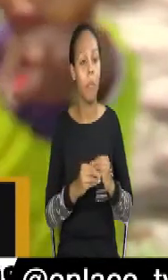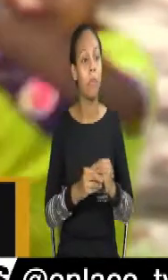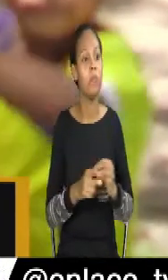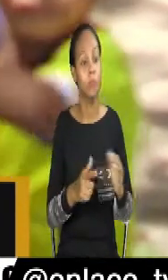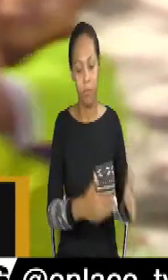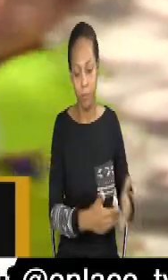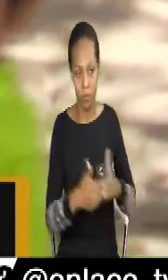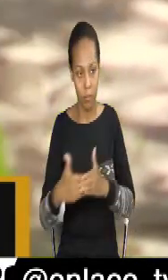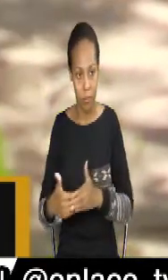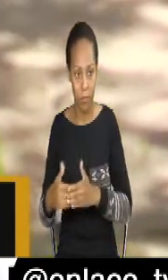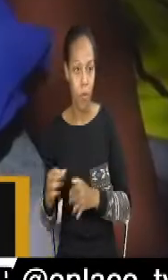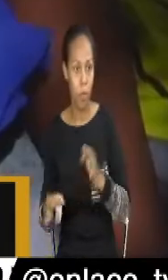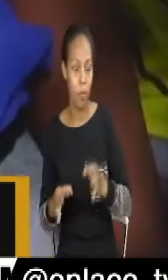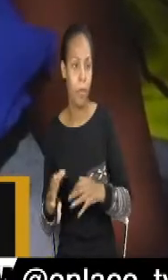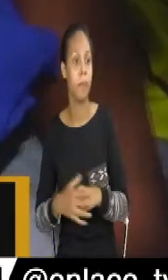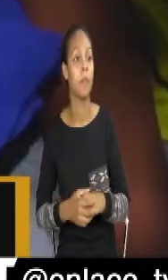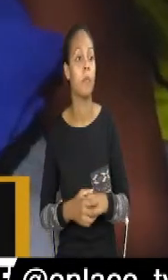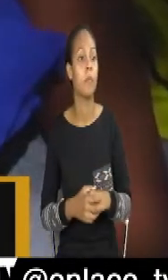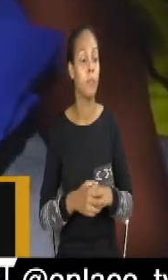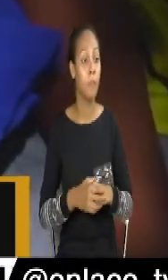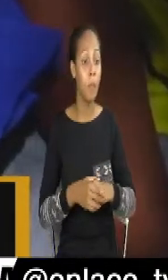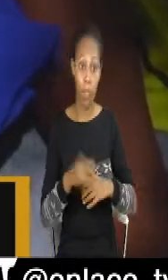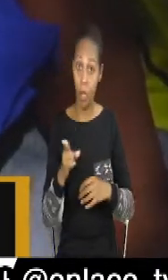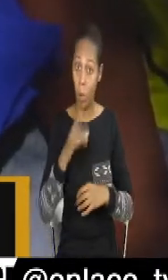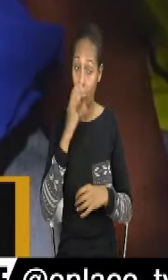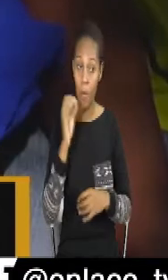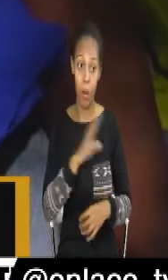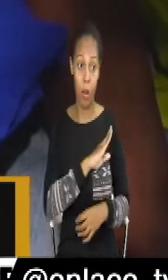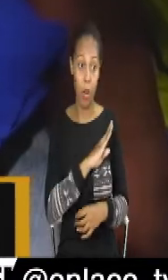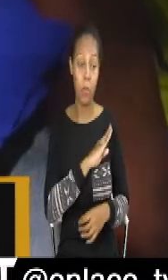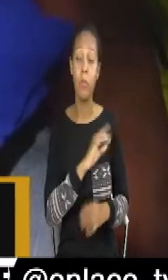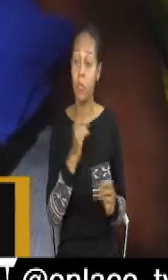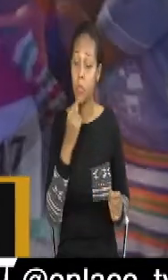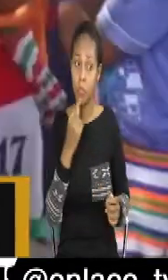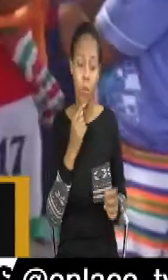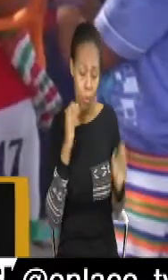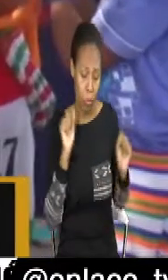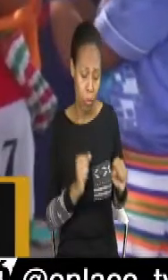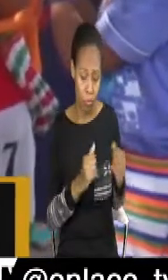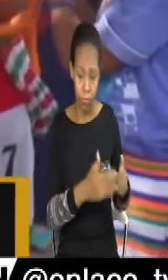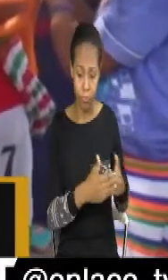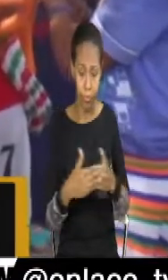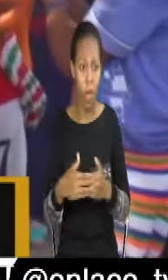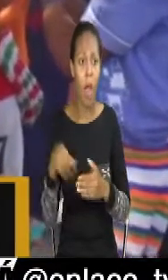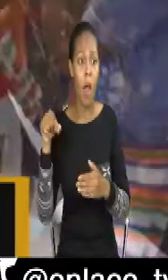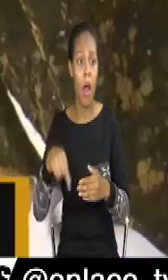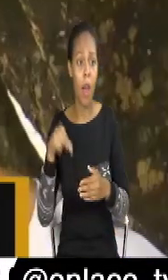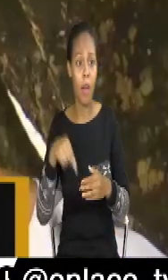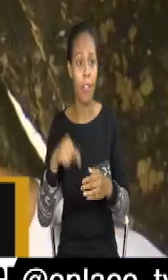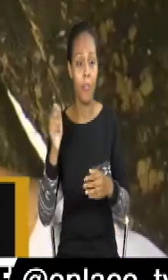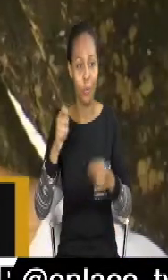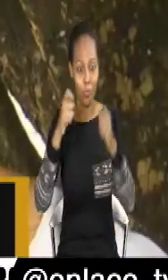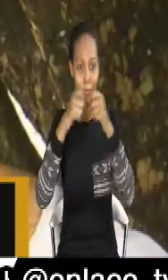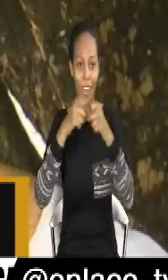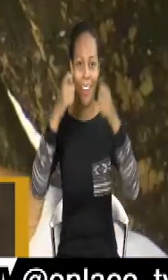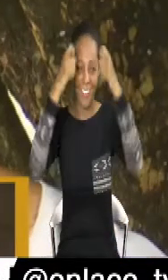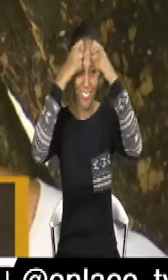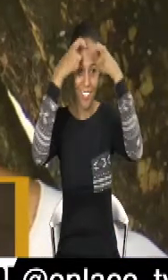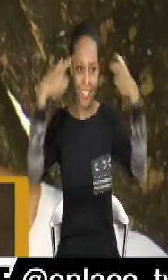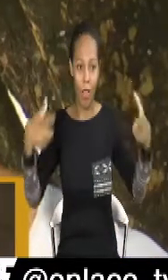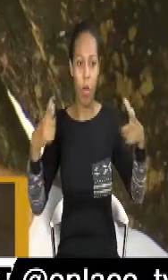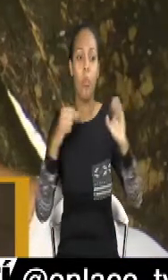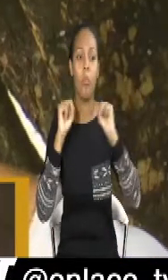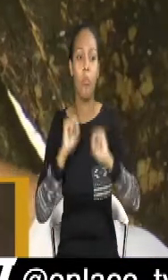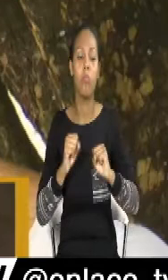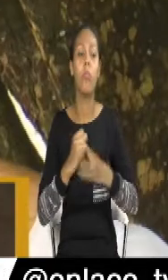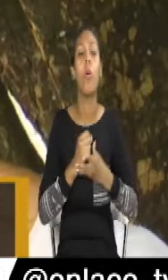Según el asesor del alcalde, esta población goza de especial protección del Estado. Una observación muy importante para toda la comunidad es de que no le ofrezcamos